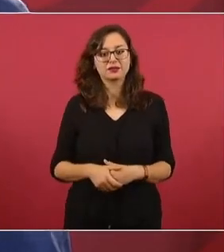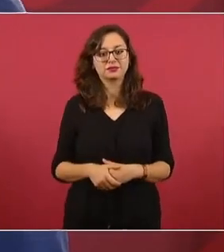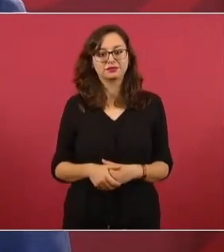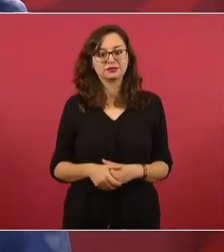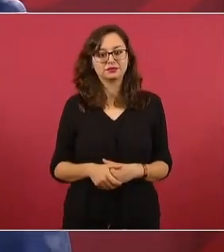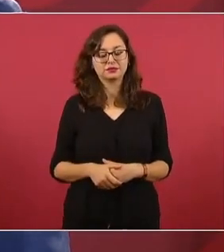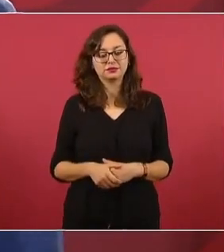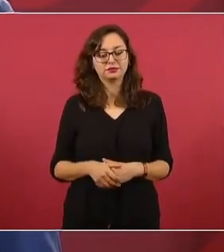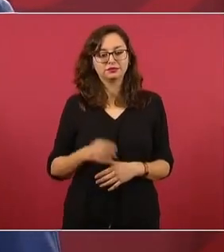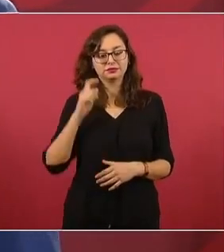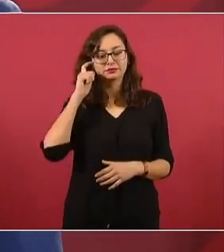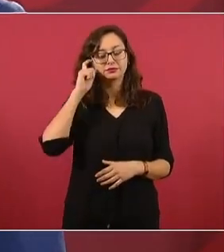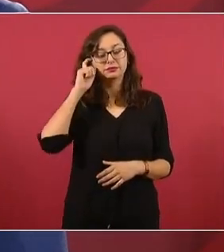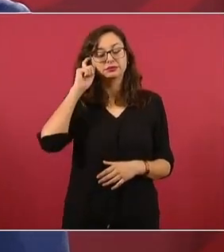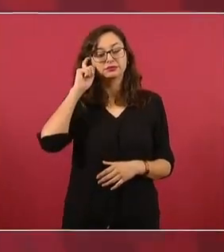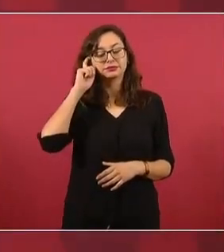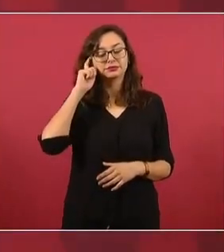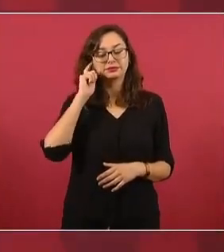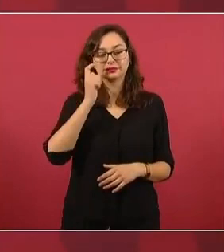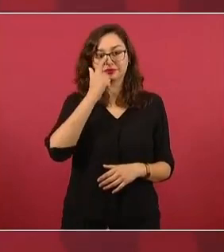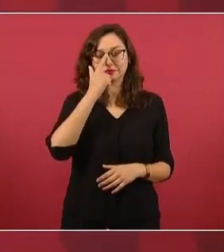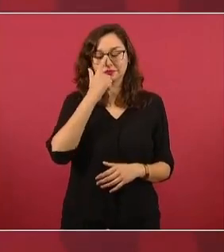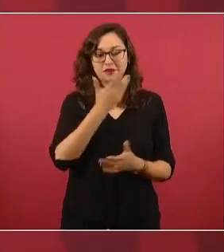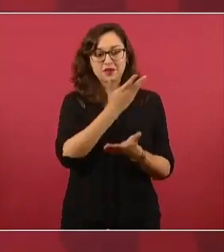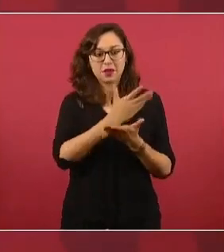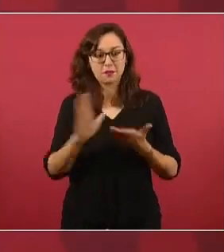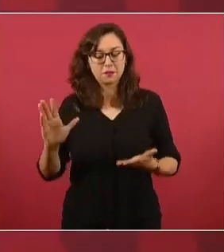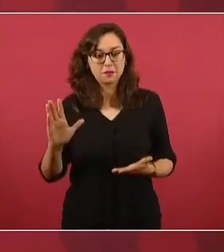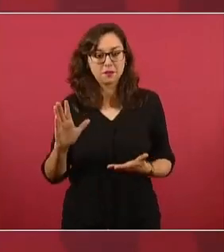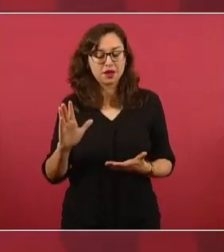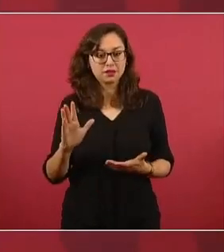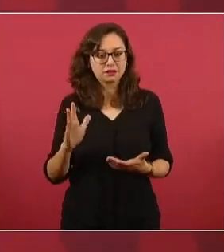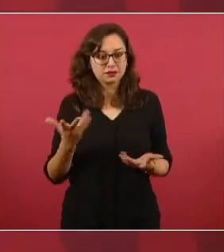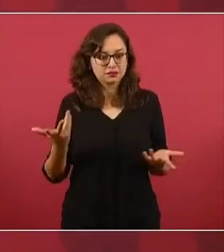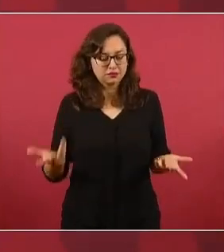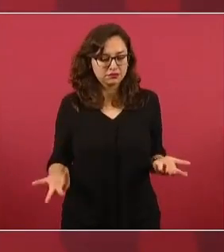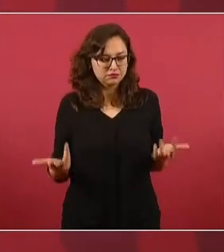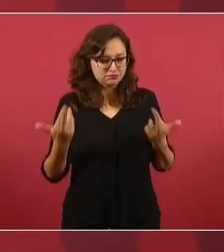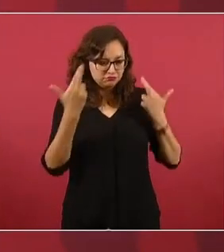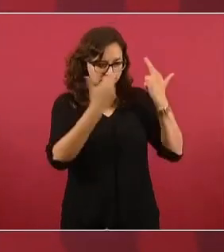Y no solo eso, sino que se hace un avalúo